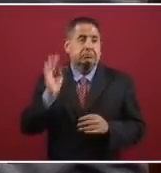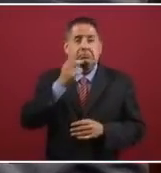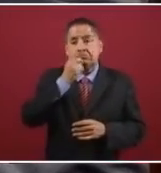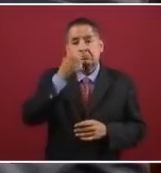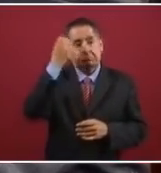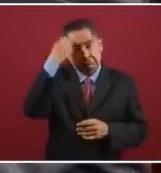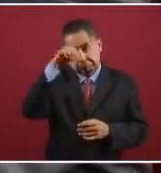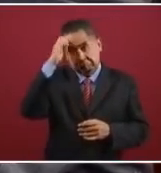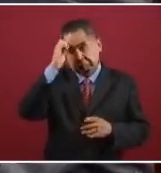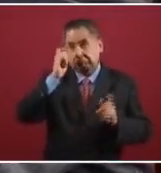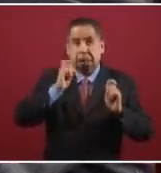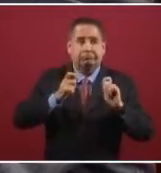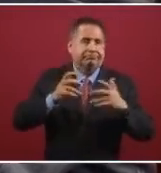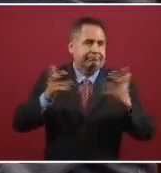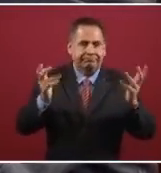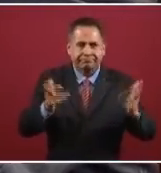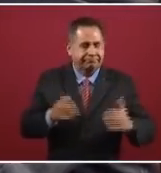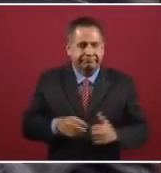expertos,